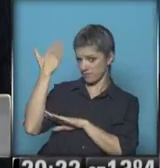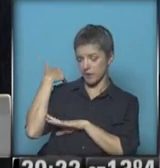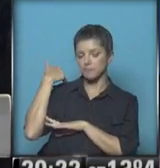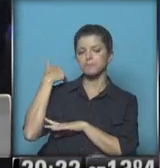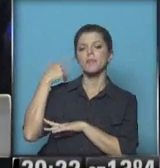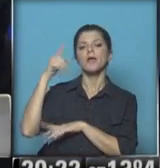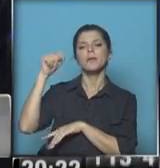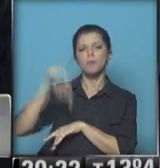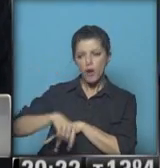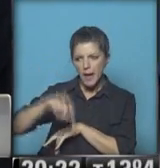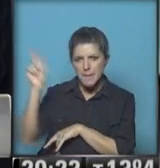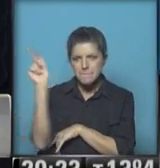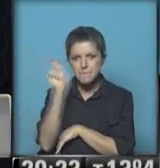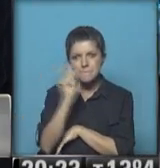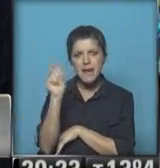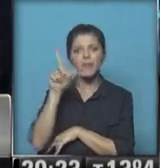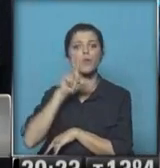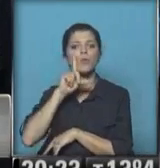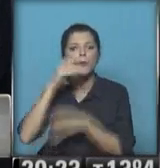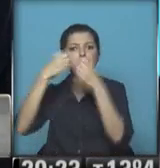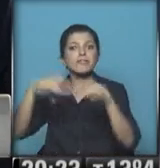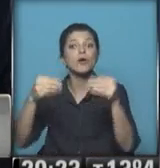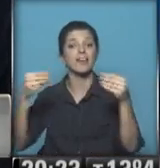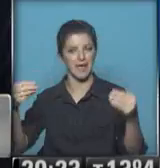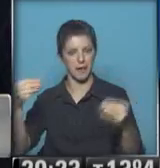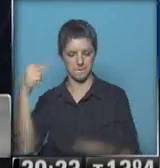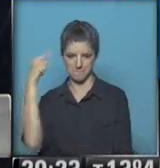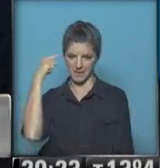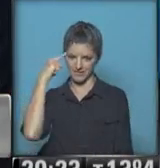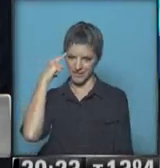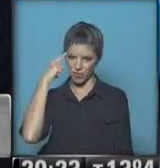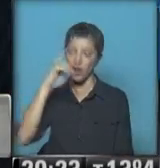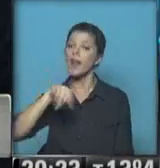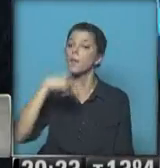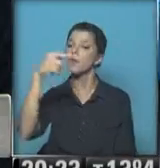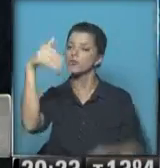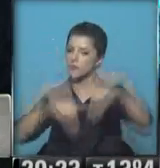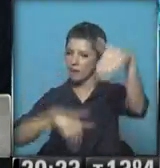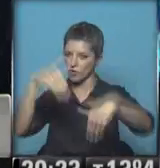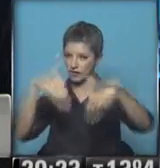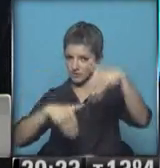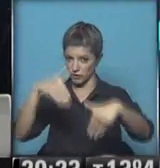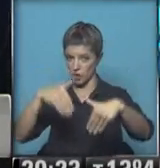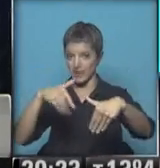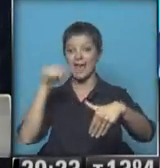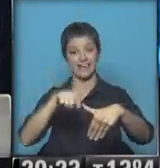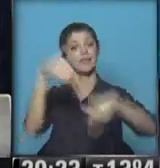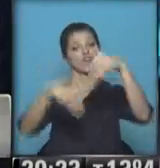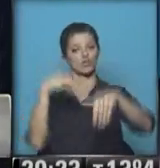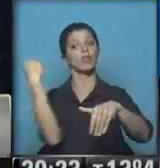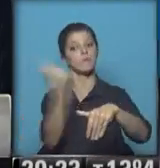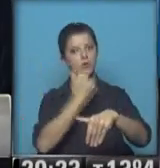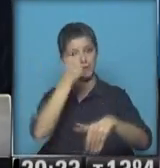empezó en julio y bueno preparando el escenario hacia las elecciones elecciones claves la de este